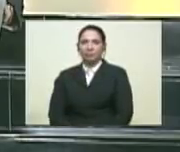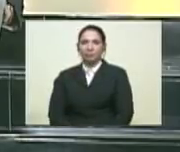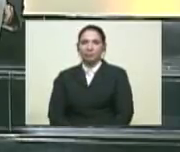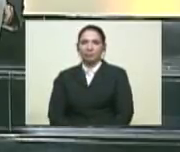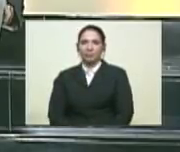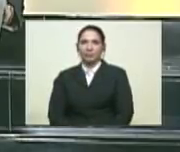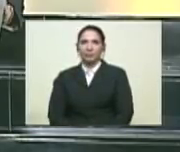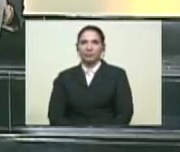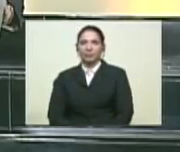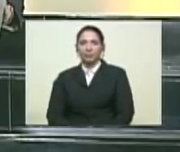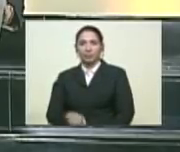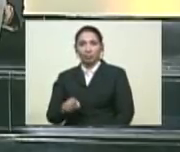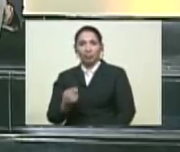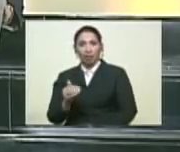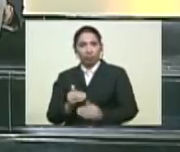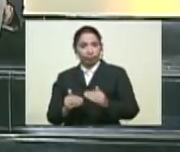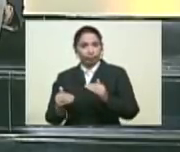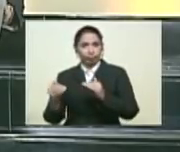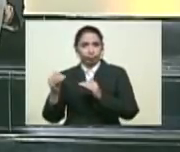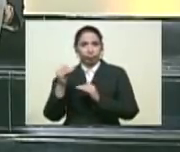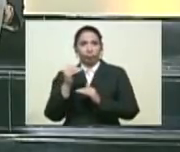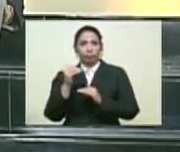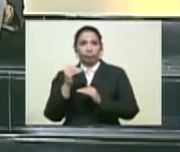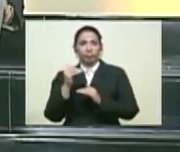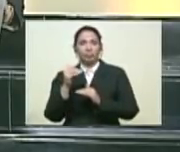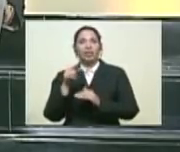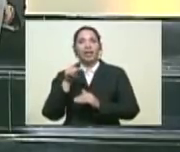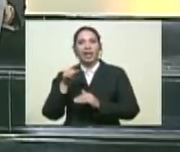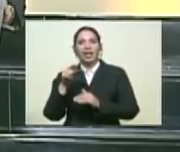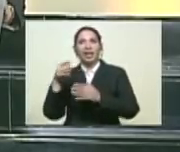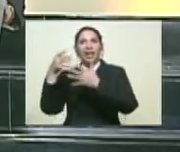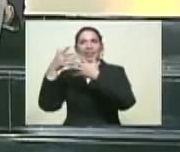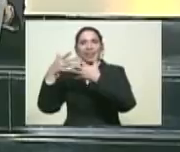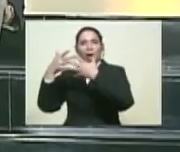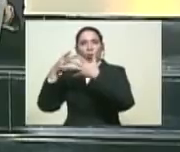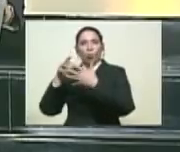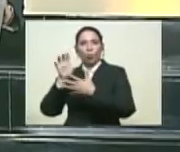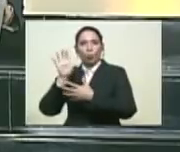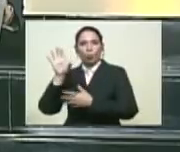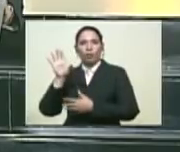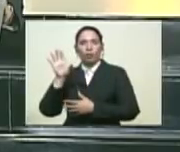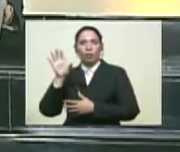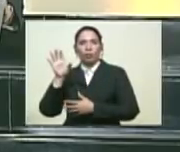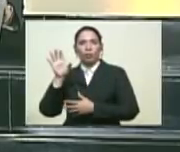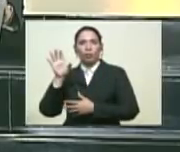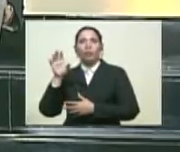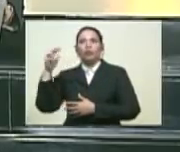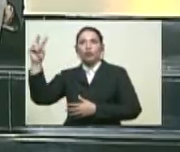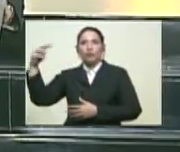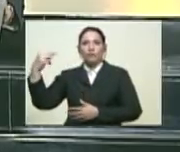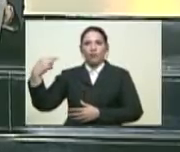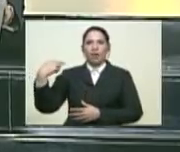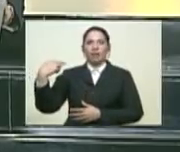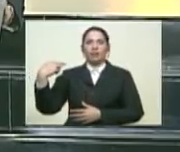y de una élite ya proimperialista que en los Estados Unidos nos veía con